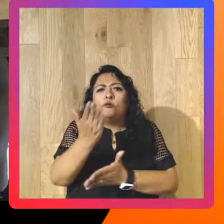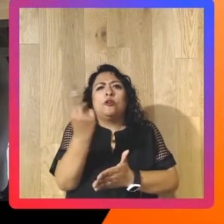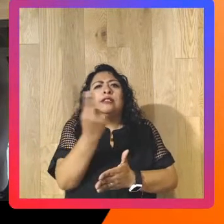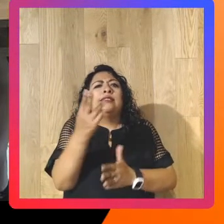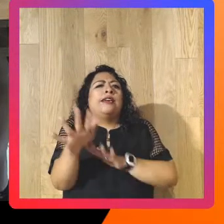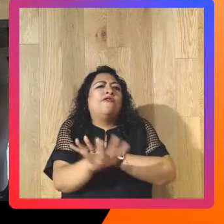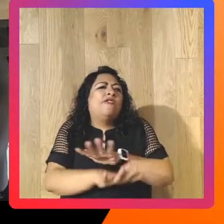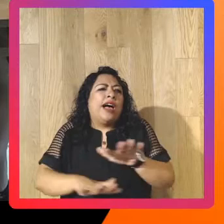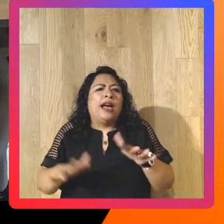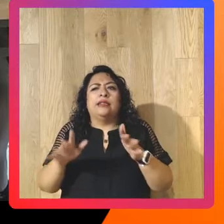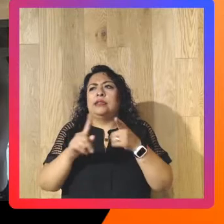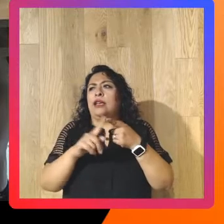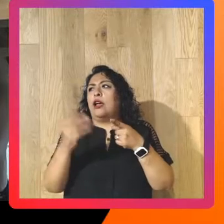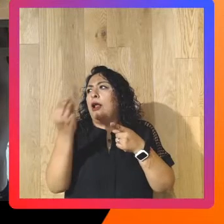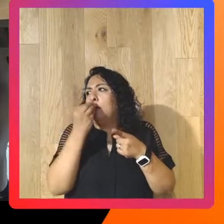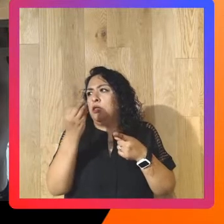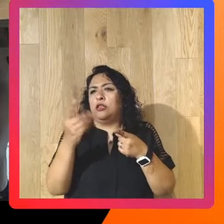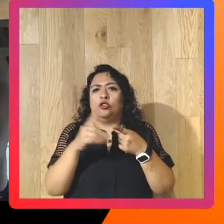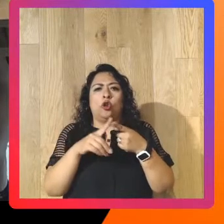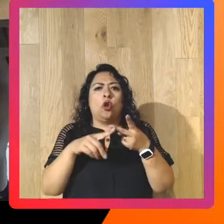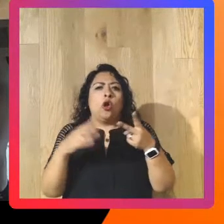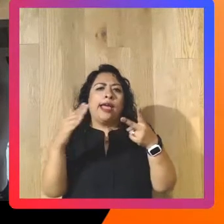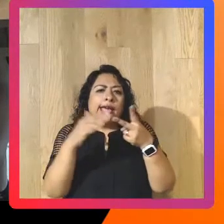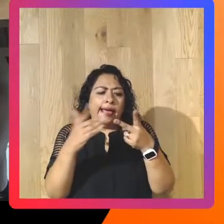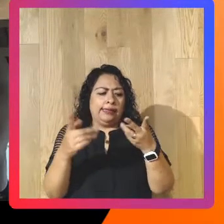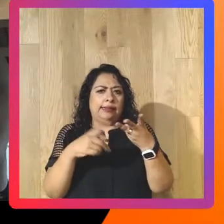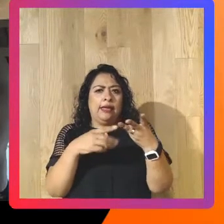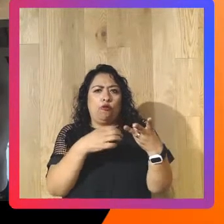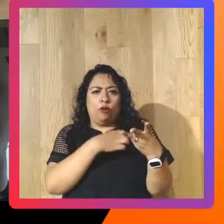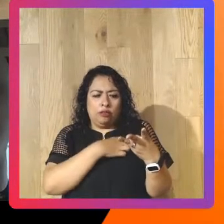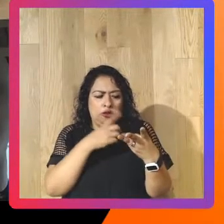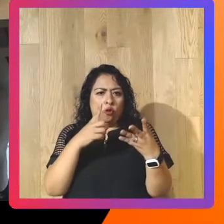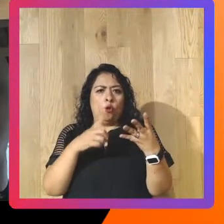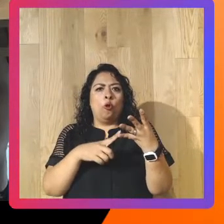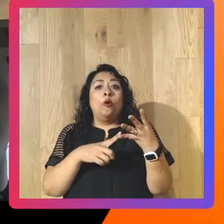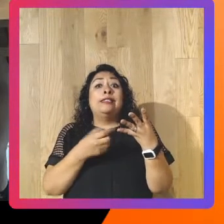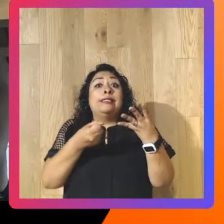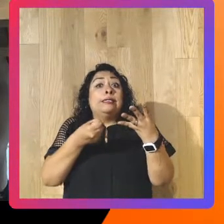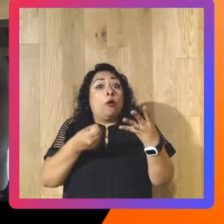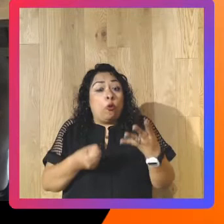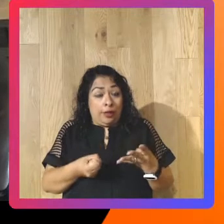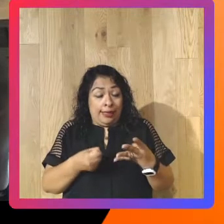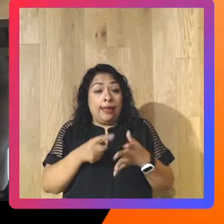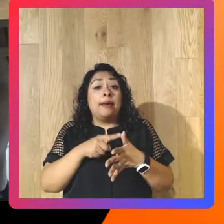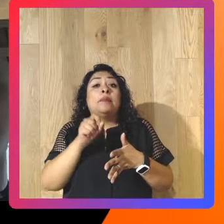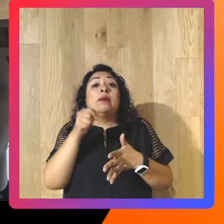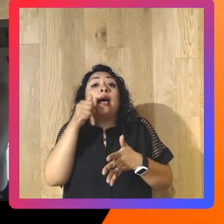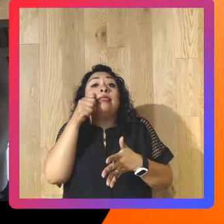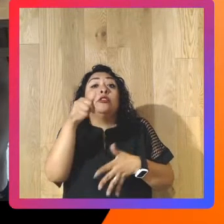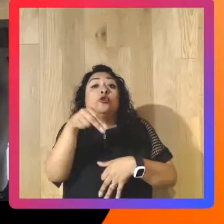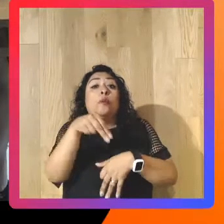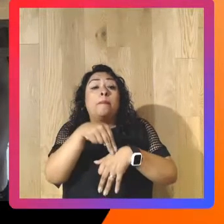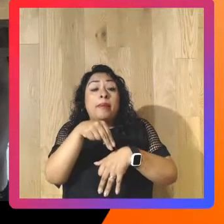necesidades básicas como alimentación, vivienda, educación, seguridad y atención